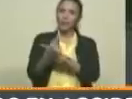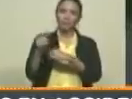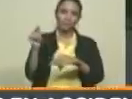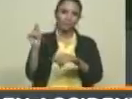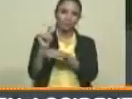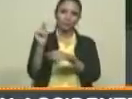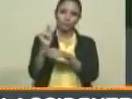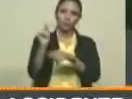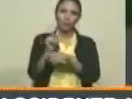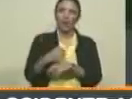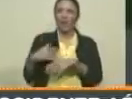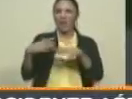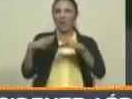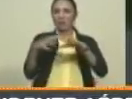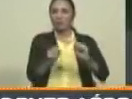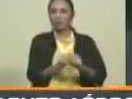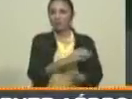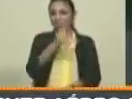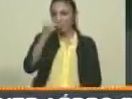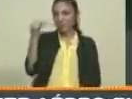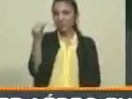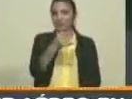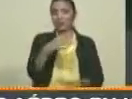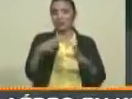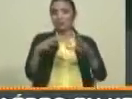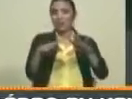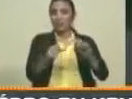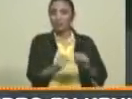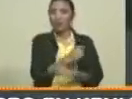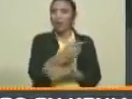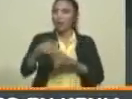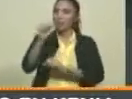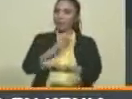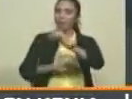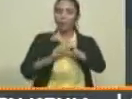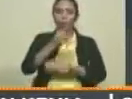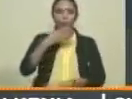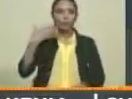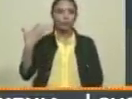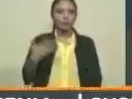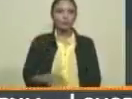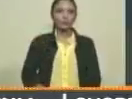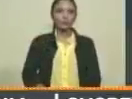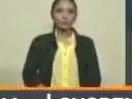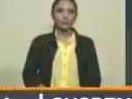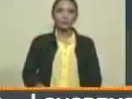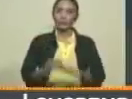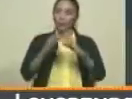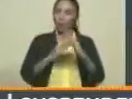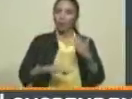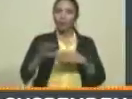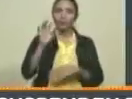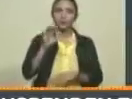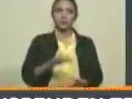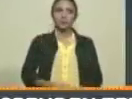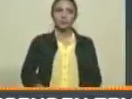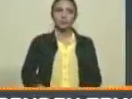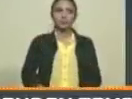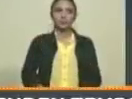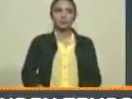de los peleles del imperio, y defendiendo con orgullo a la República Bolivariana de